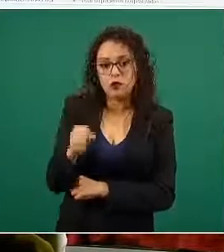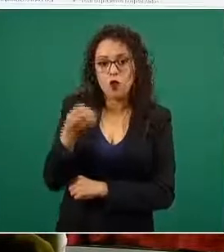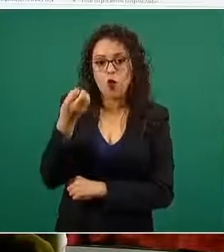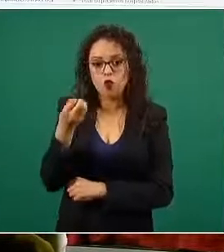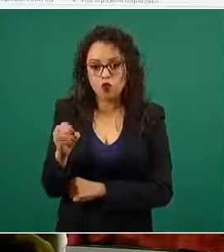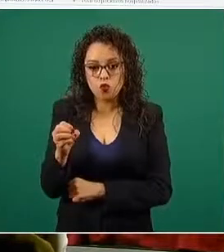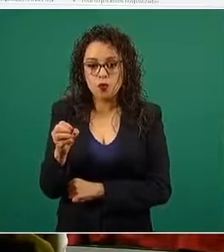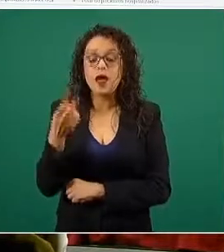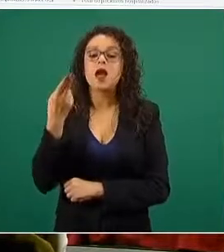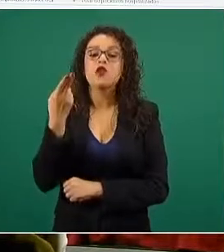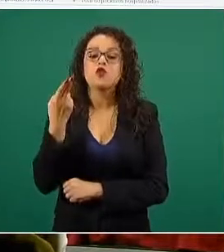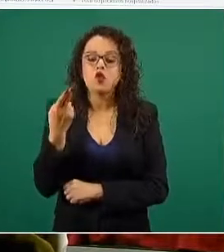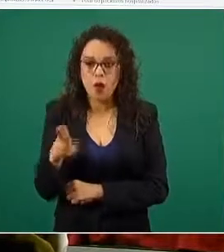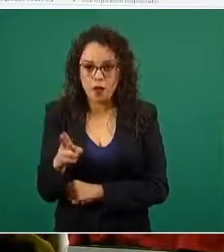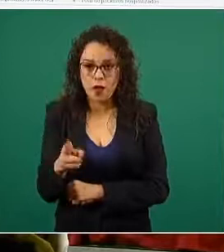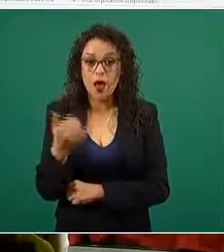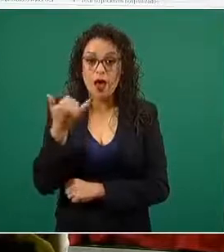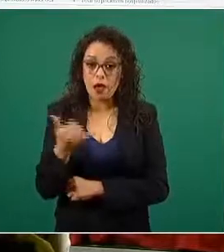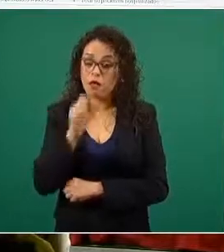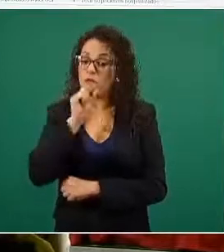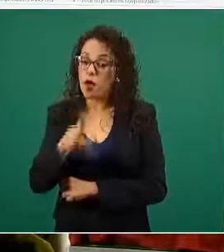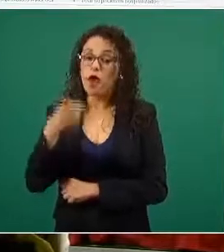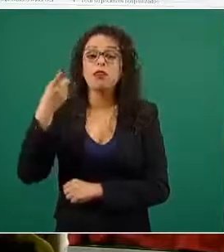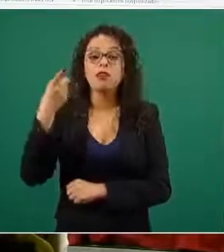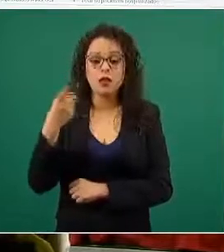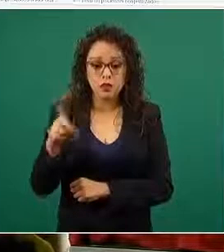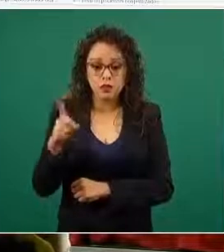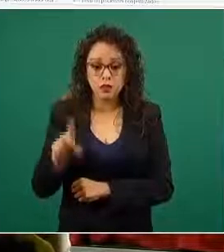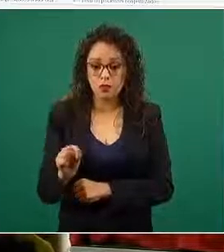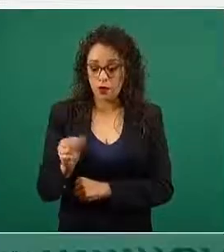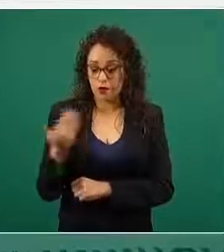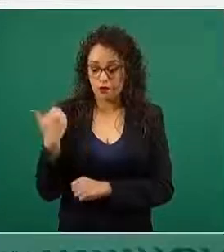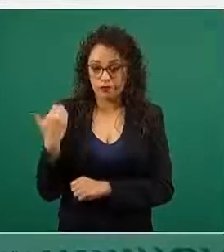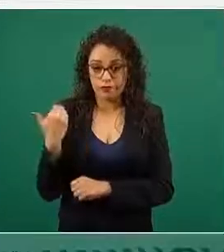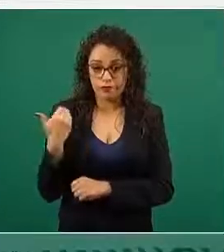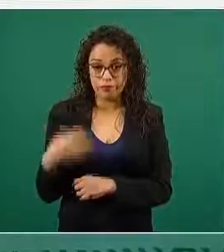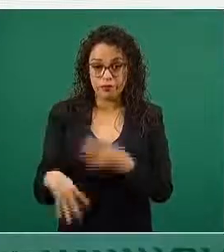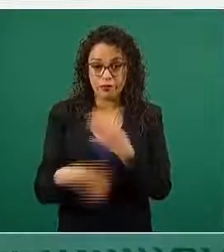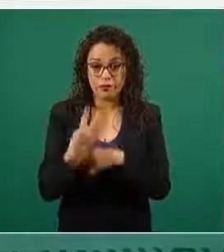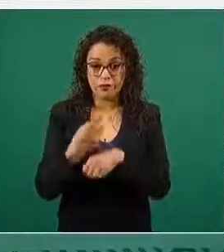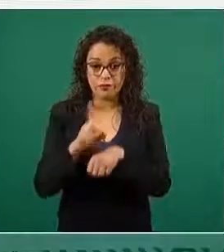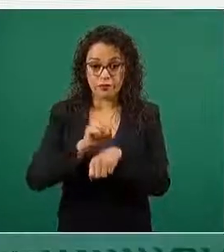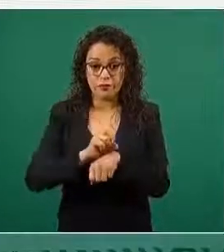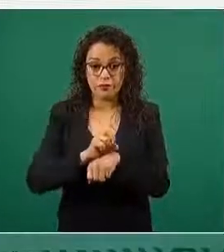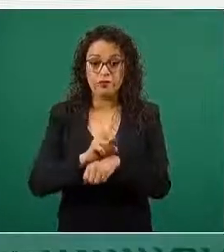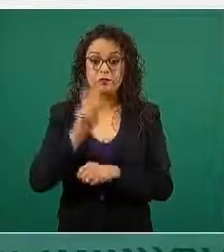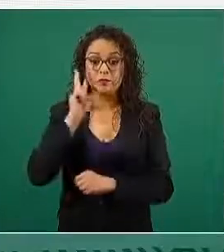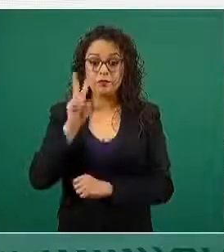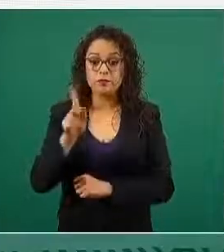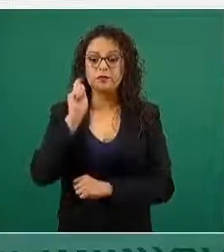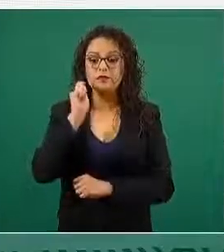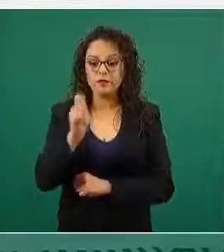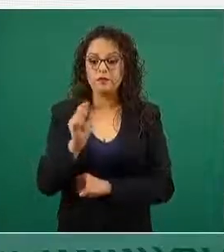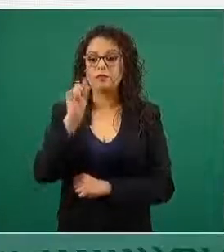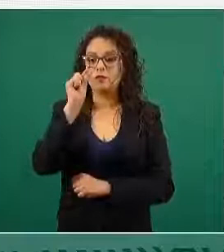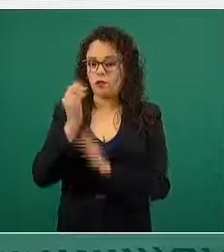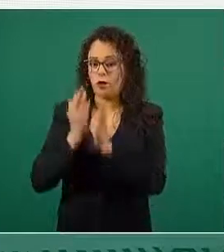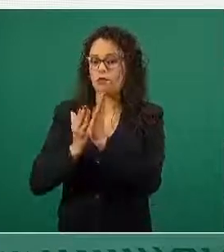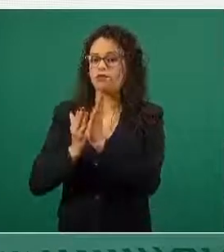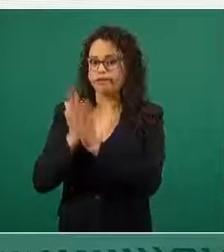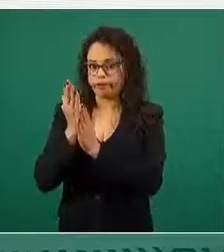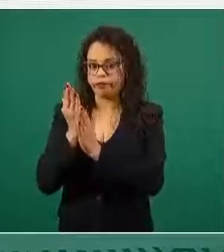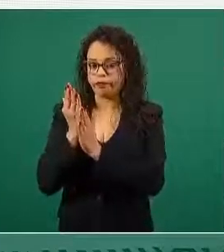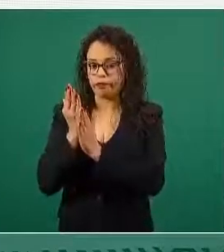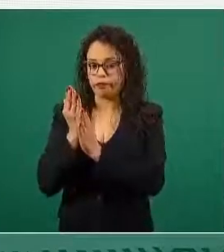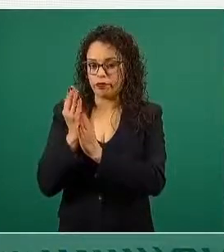octubre y noviembre y diciembre. Recientemente, en los últimos 14 días, una ligera tendencia de ascenso.